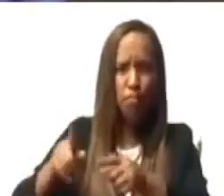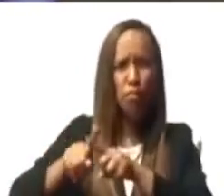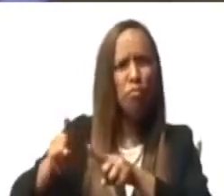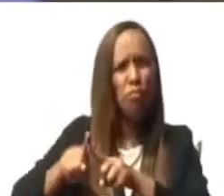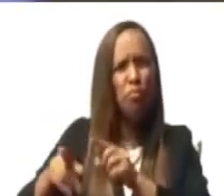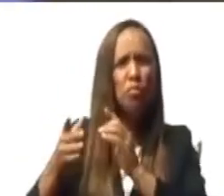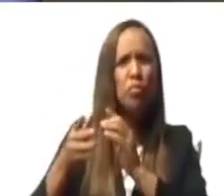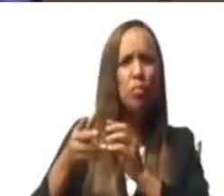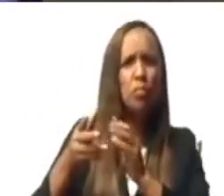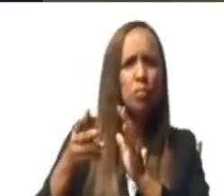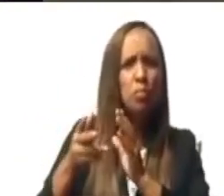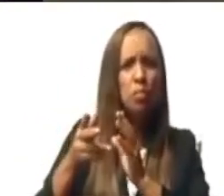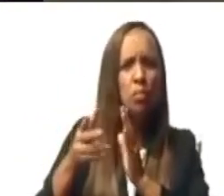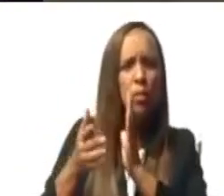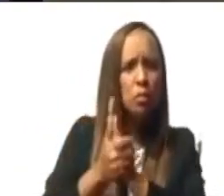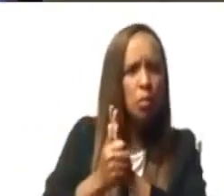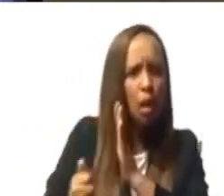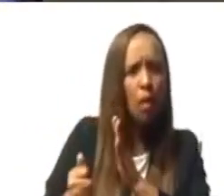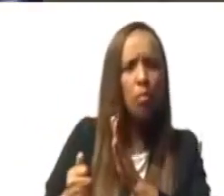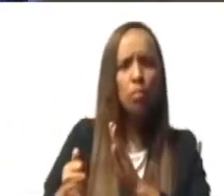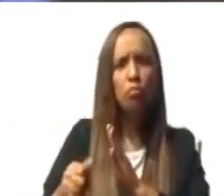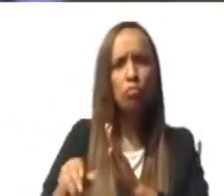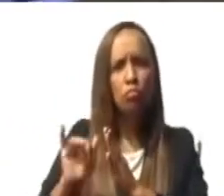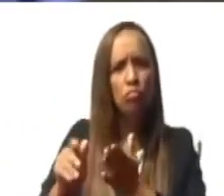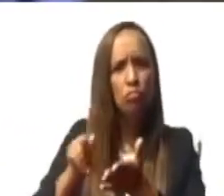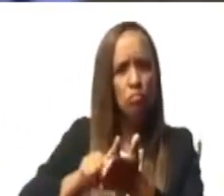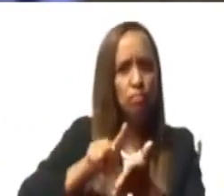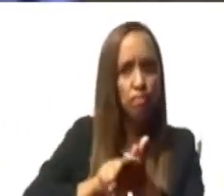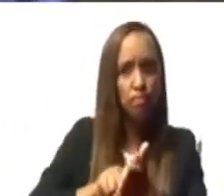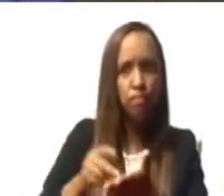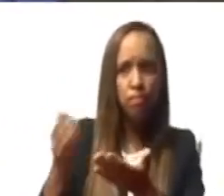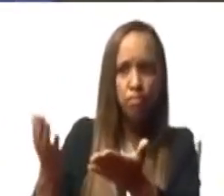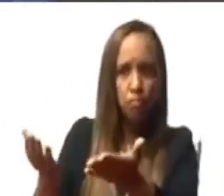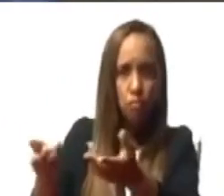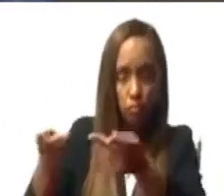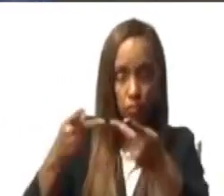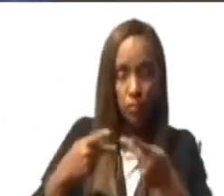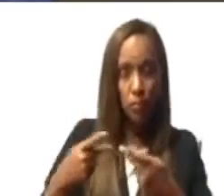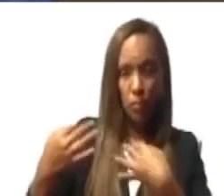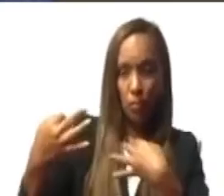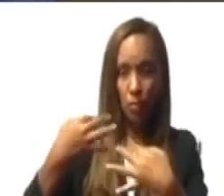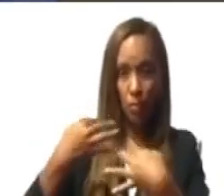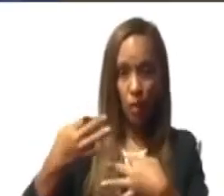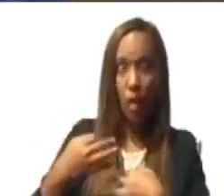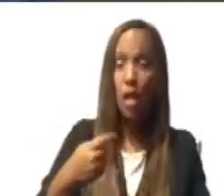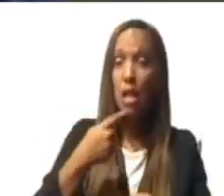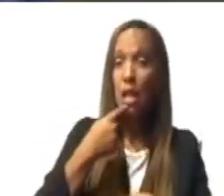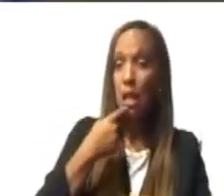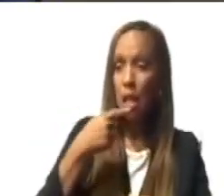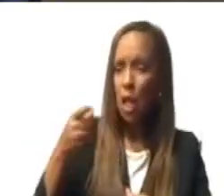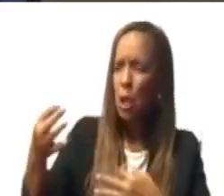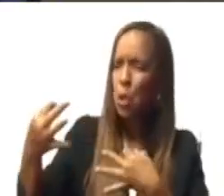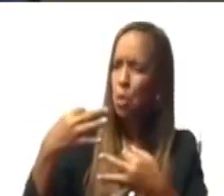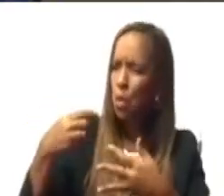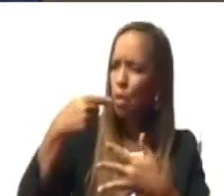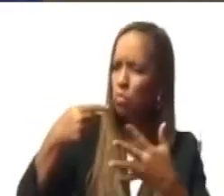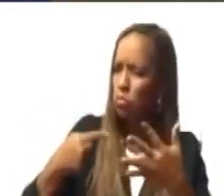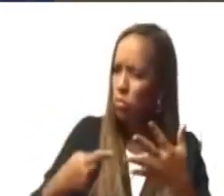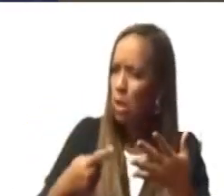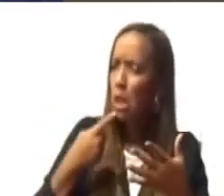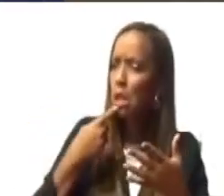Dominicano iba a recaudar alrededor de 10 mil millones de pesos. Pero al mismo